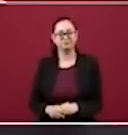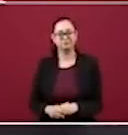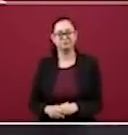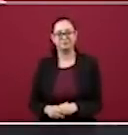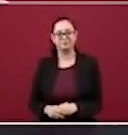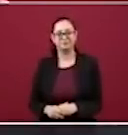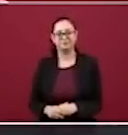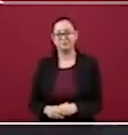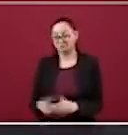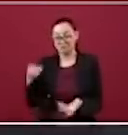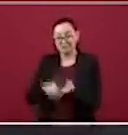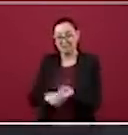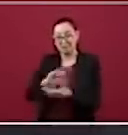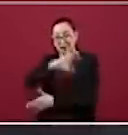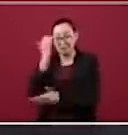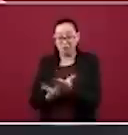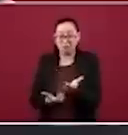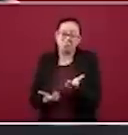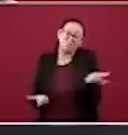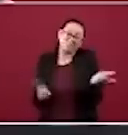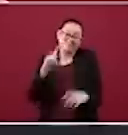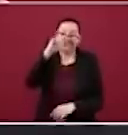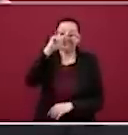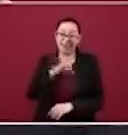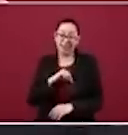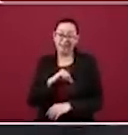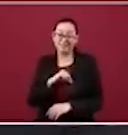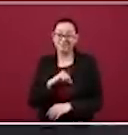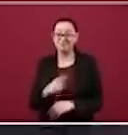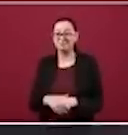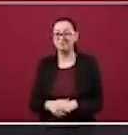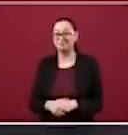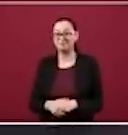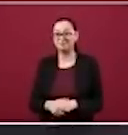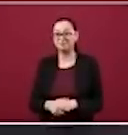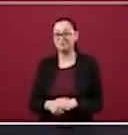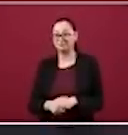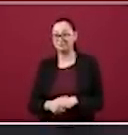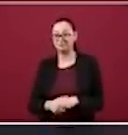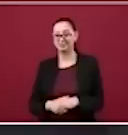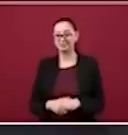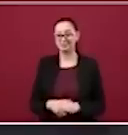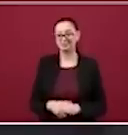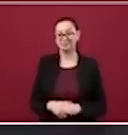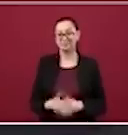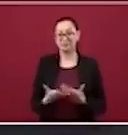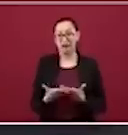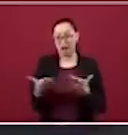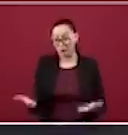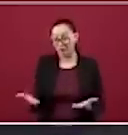Que tuvieron fallas y ahora pues están venciendo